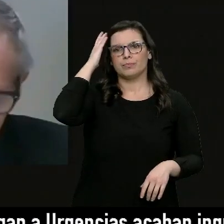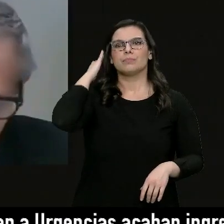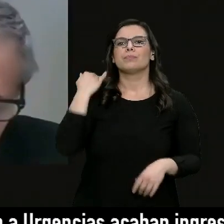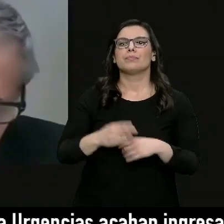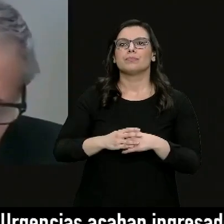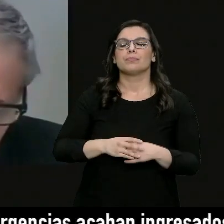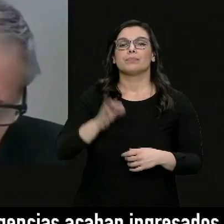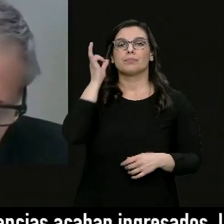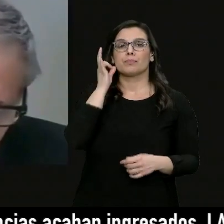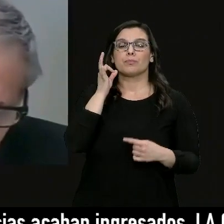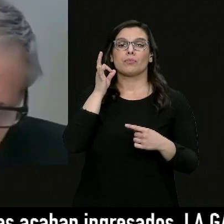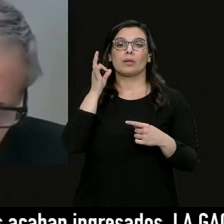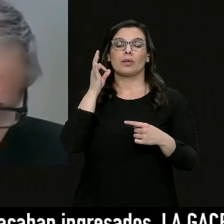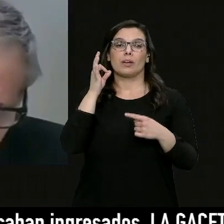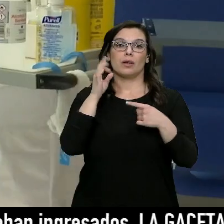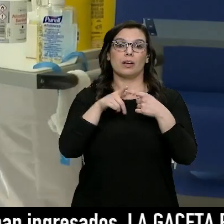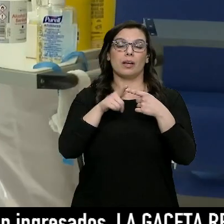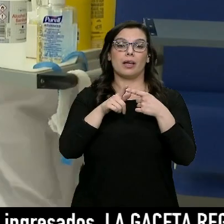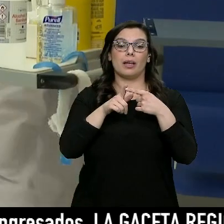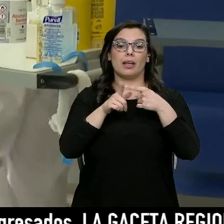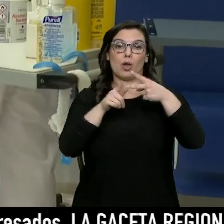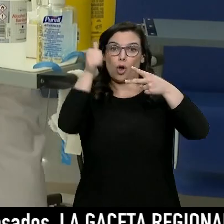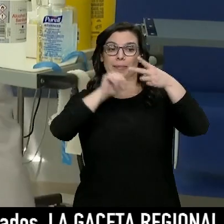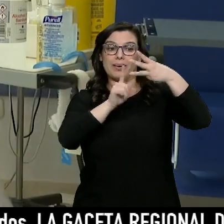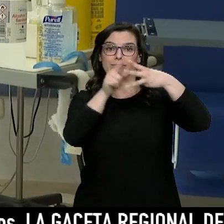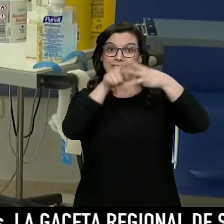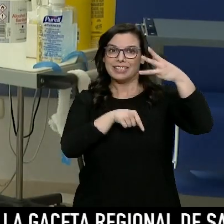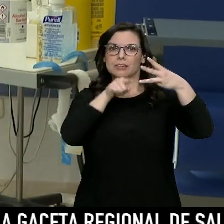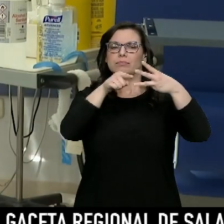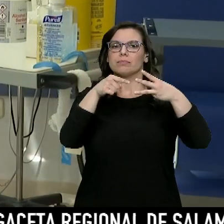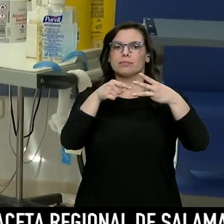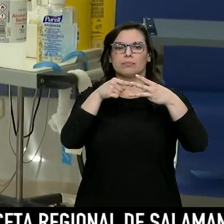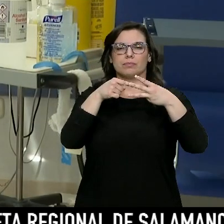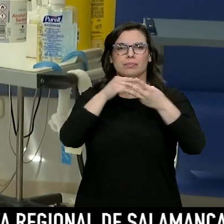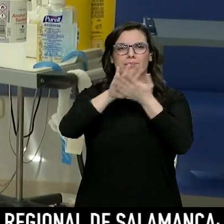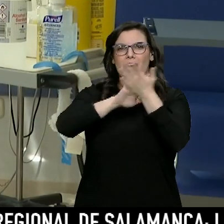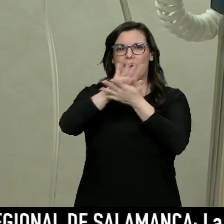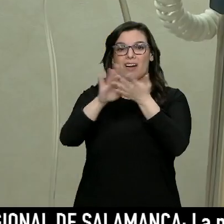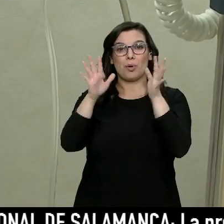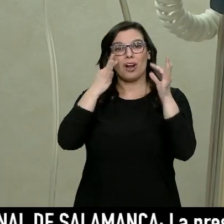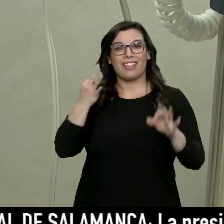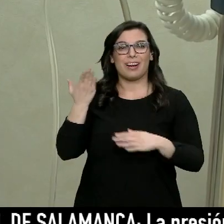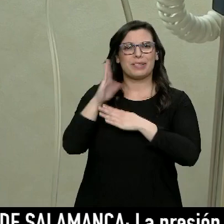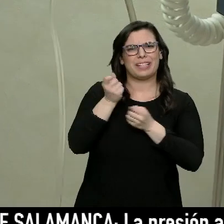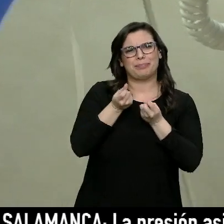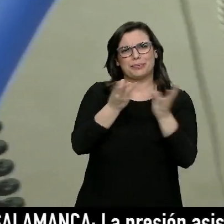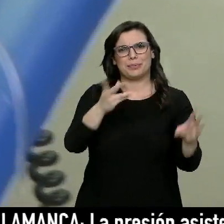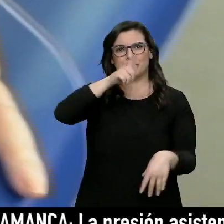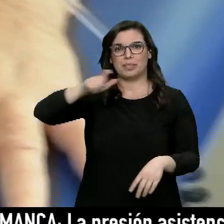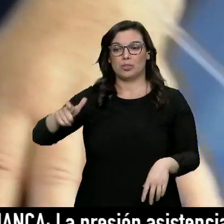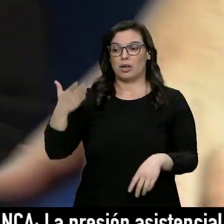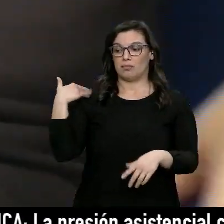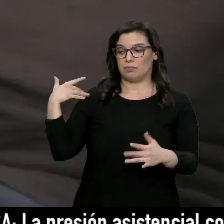Verónica Sánchez, Víctor Cañamares y Eva Martín son tres voces que hablan en nombre de las miles de personas que durante esta